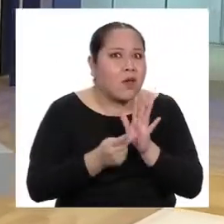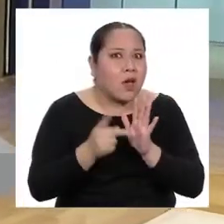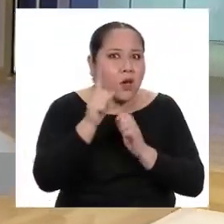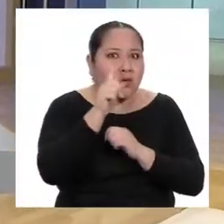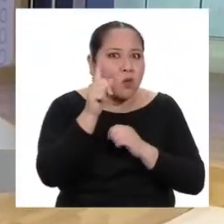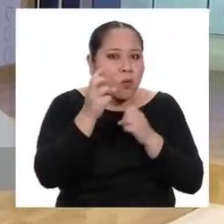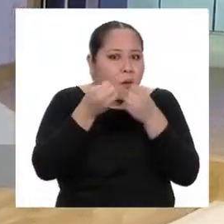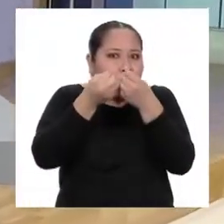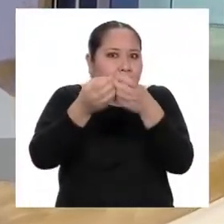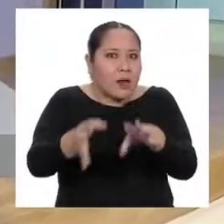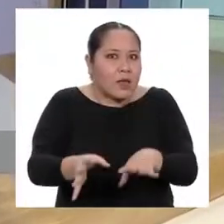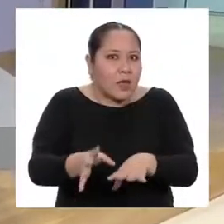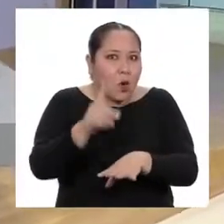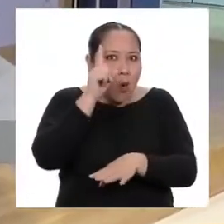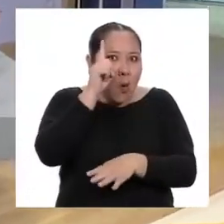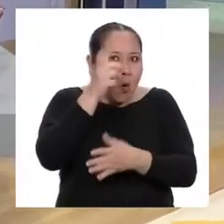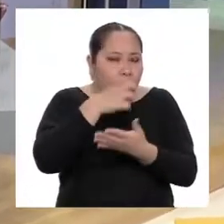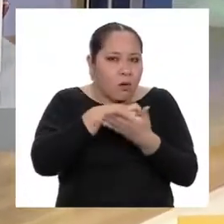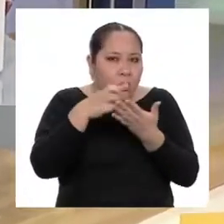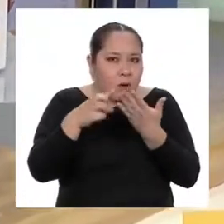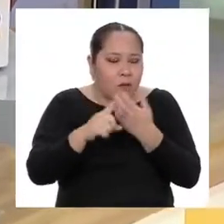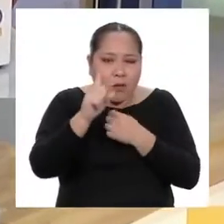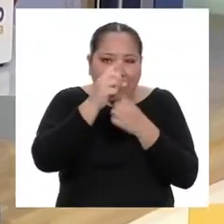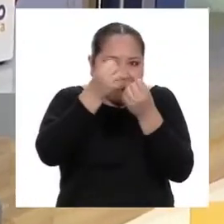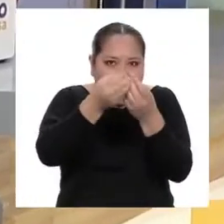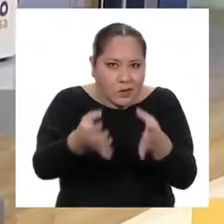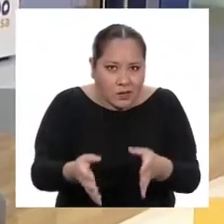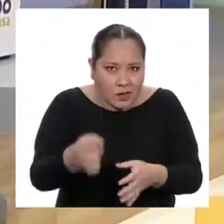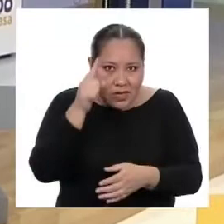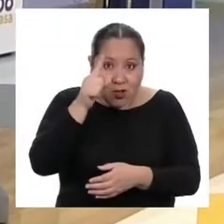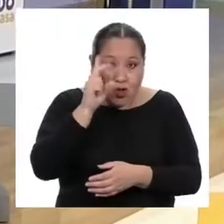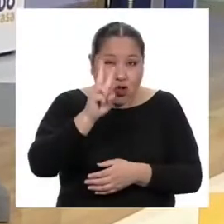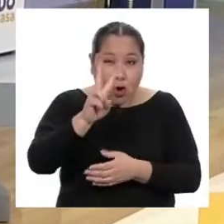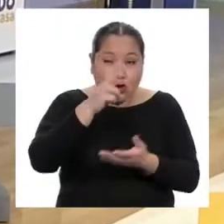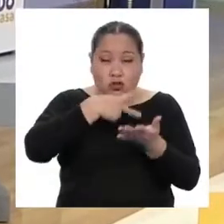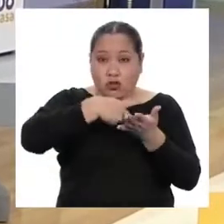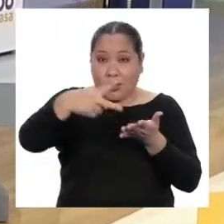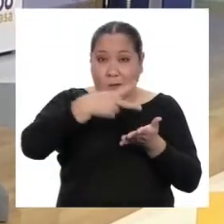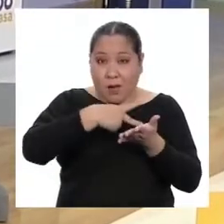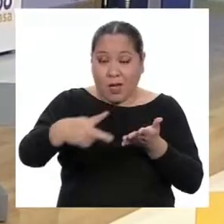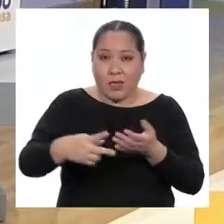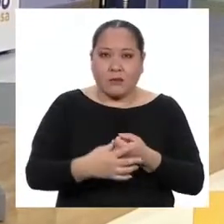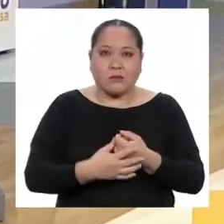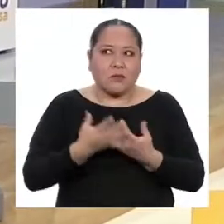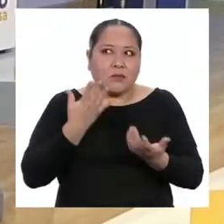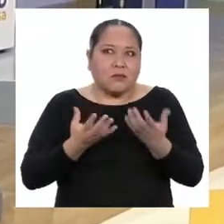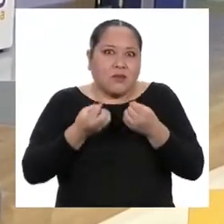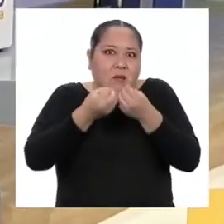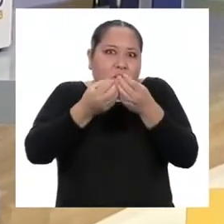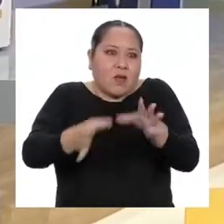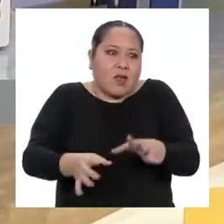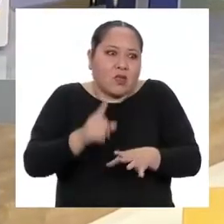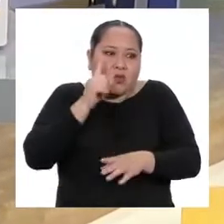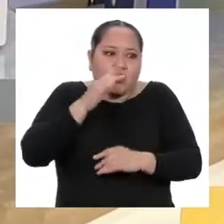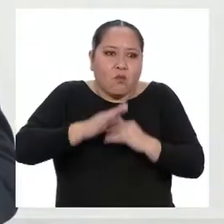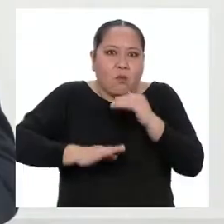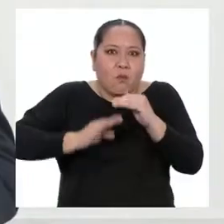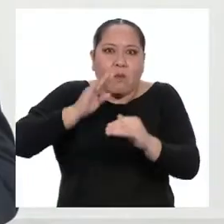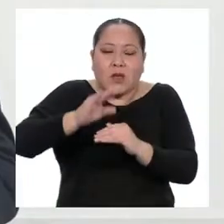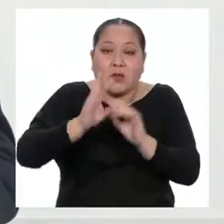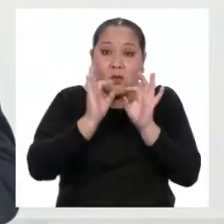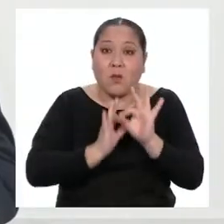pueden perder ni un solo programa durante estas 2 semanas, porque podrían perderse de algún paso